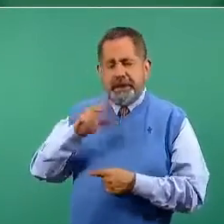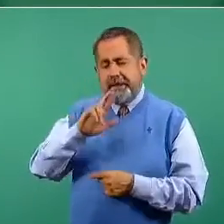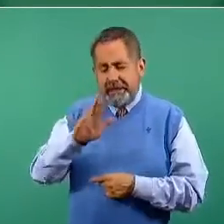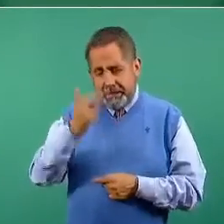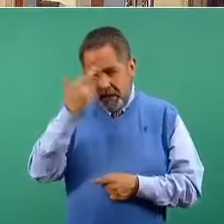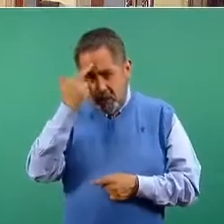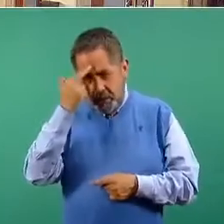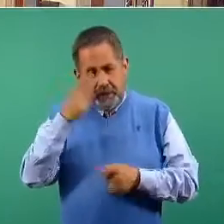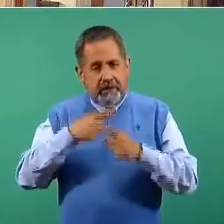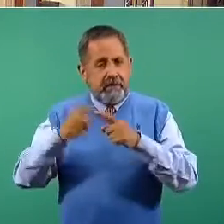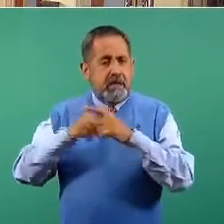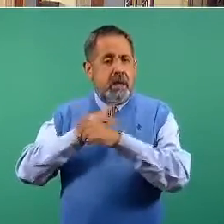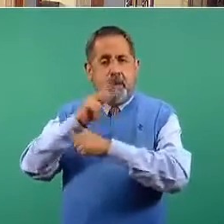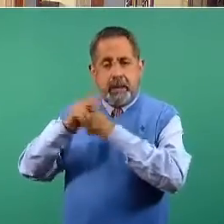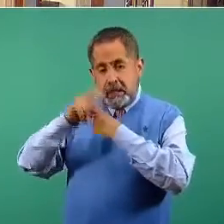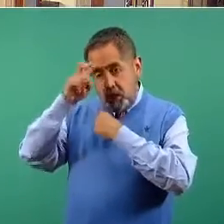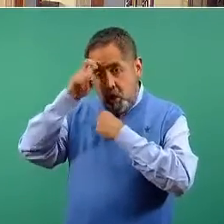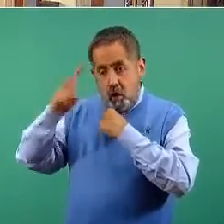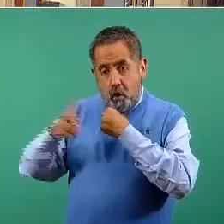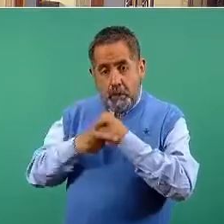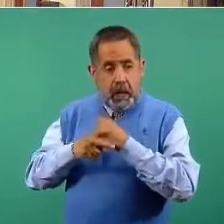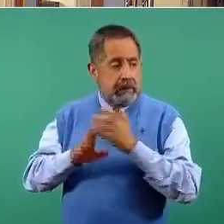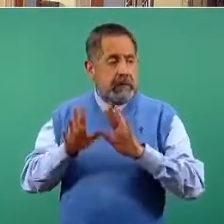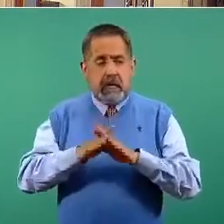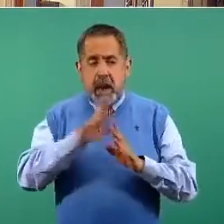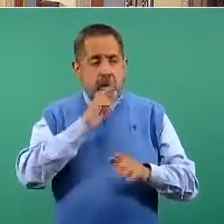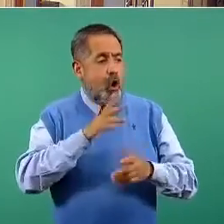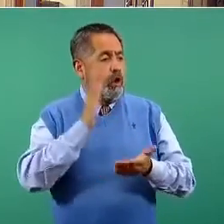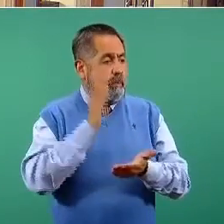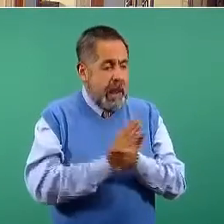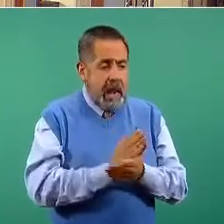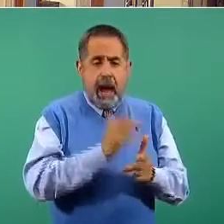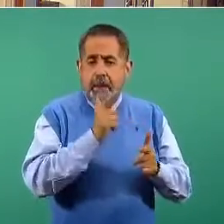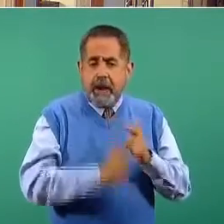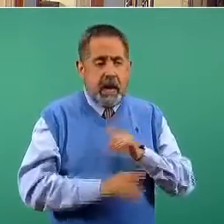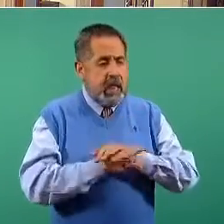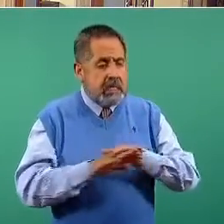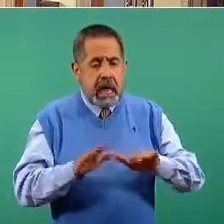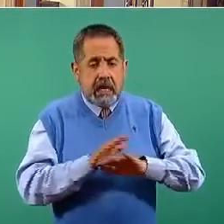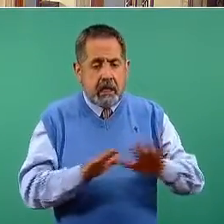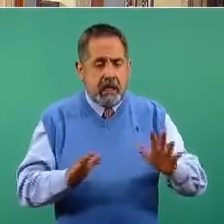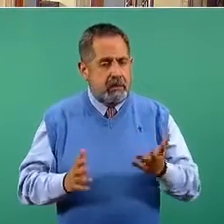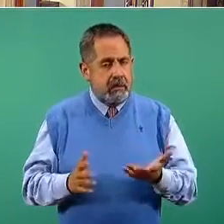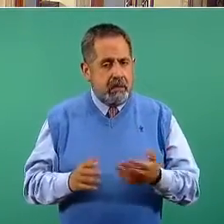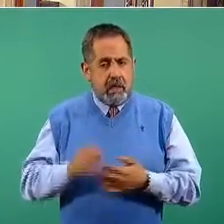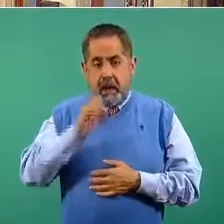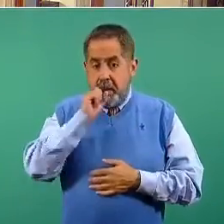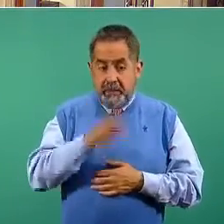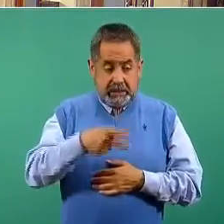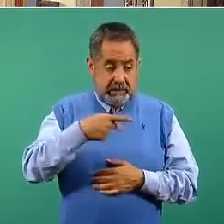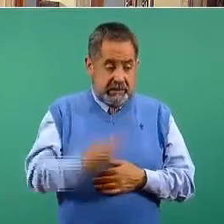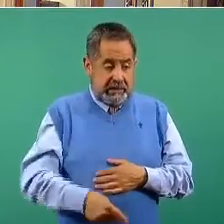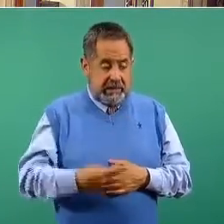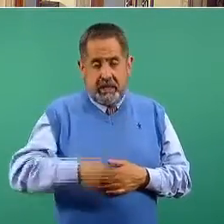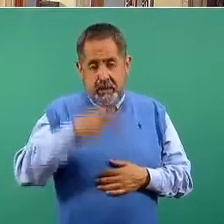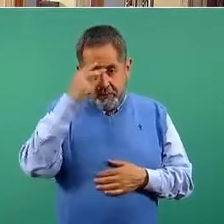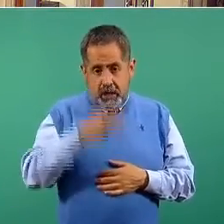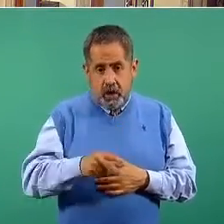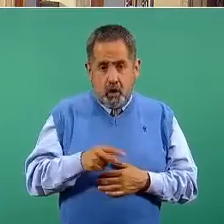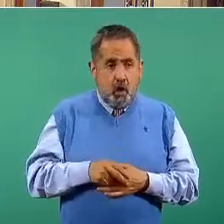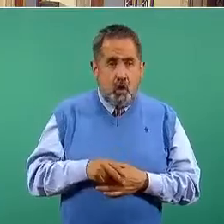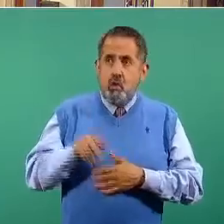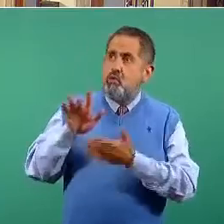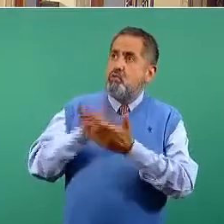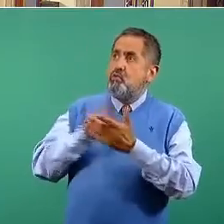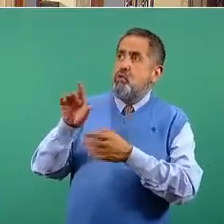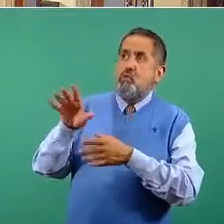cuando los países europeos empezaron a suspender temporalmente el uso de la vacuna, medios nacionales lo destacaron